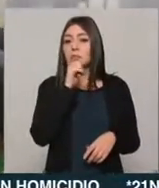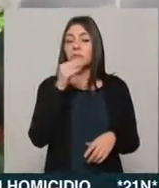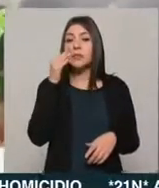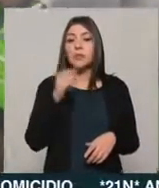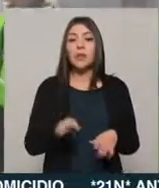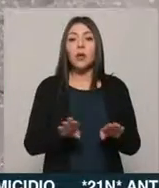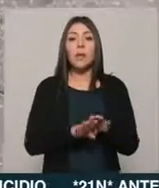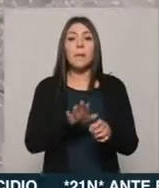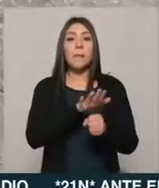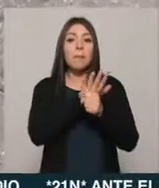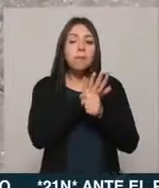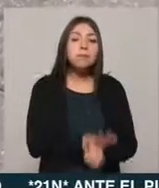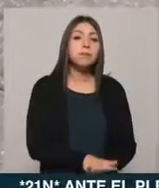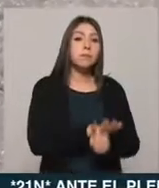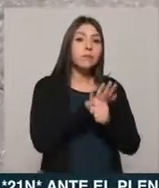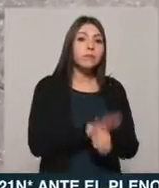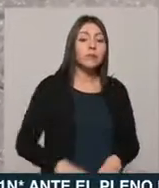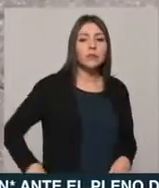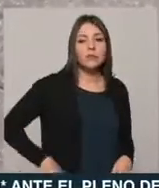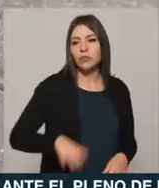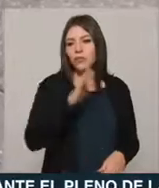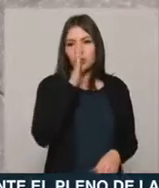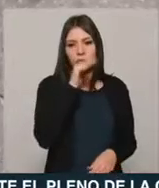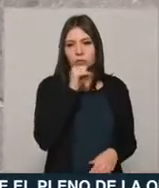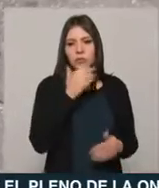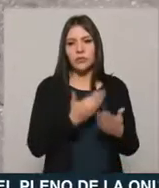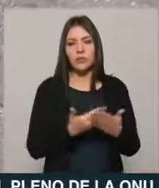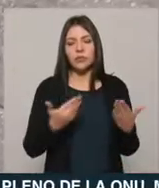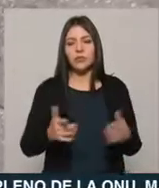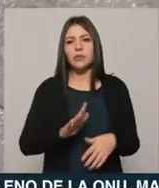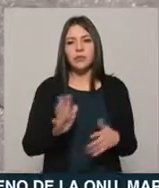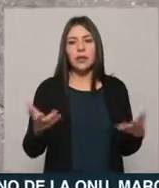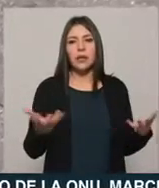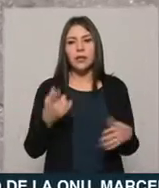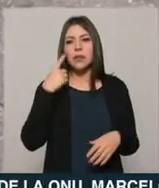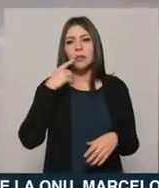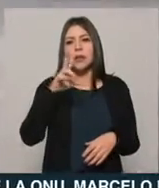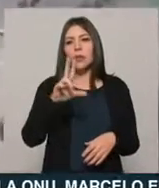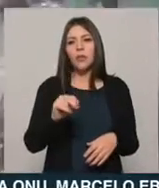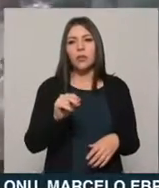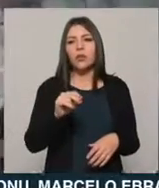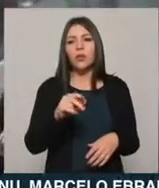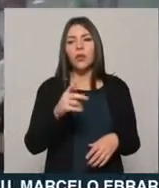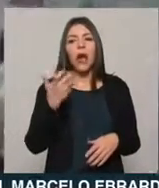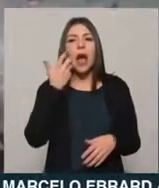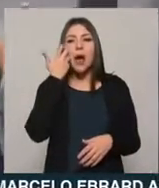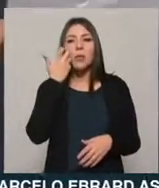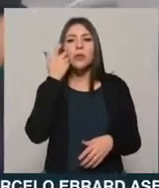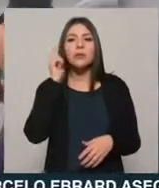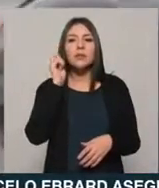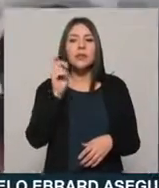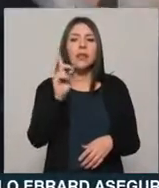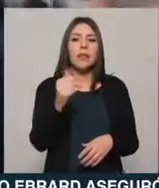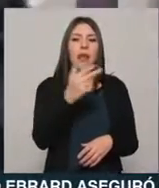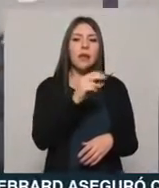actitud represiva. Además, afirmó que ya se están tomando medidas para no ser permisivos con acciones